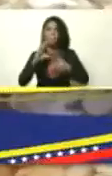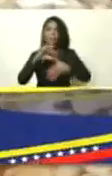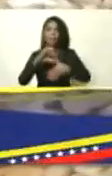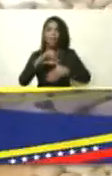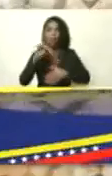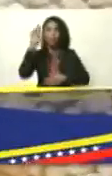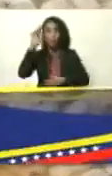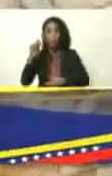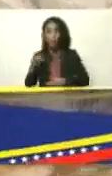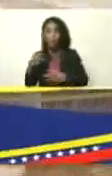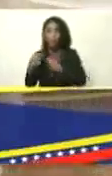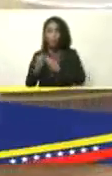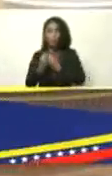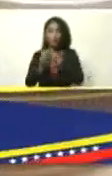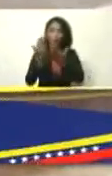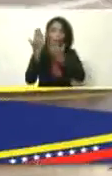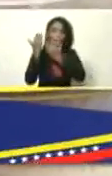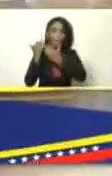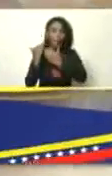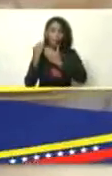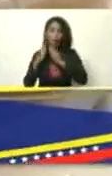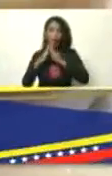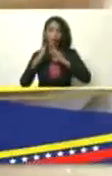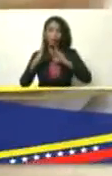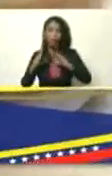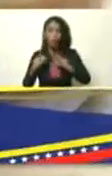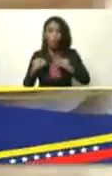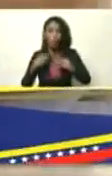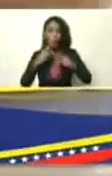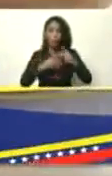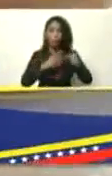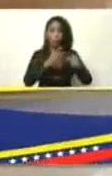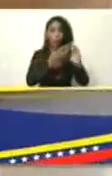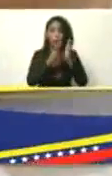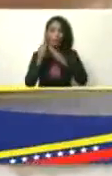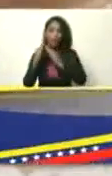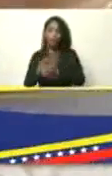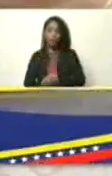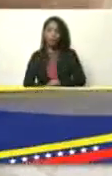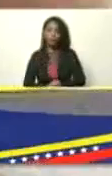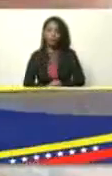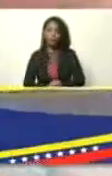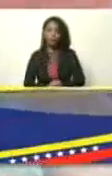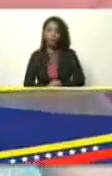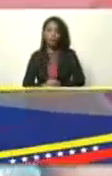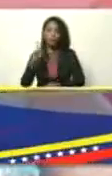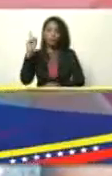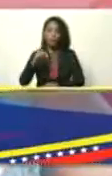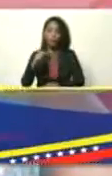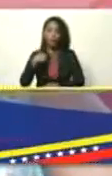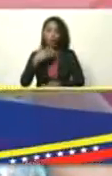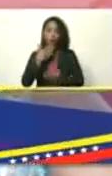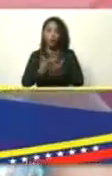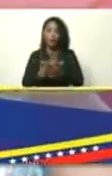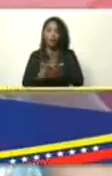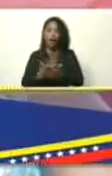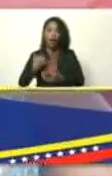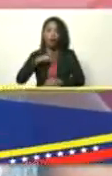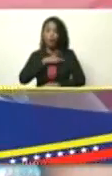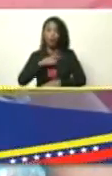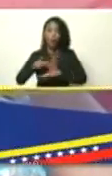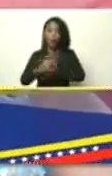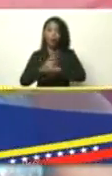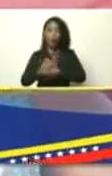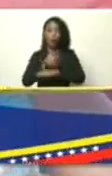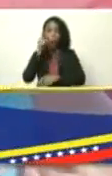día han caminado con nosotros en todas las comunidades. También le doy las gracias a nuestro gobernador